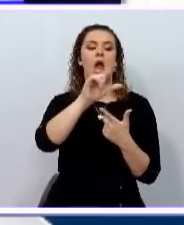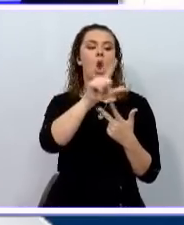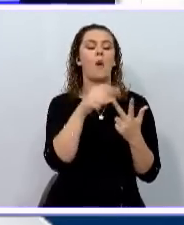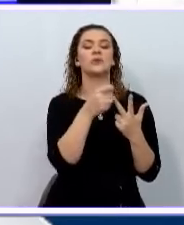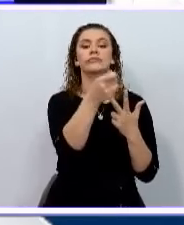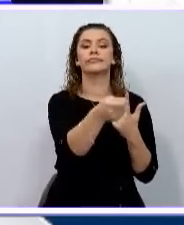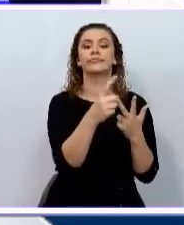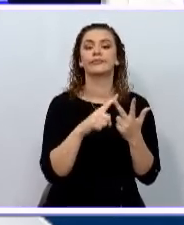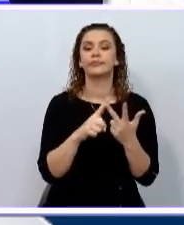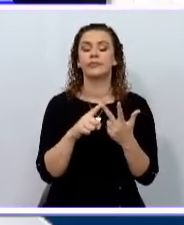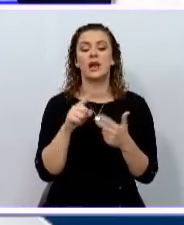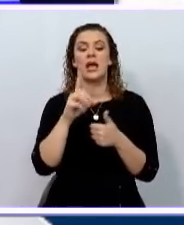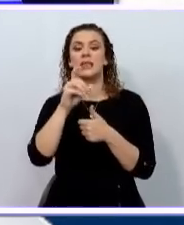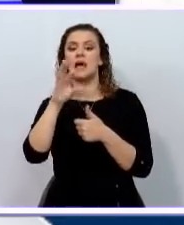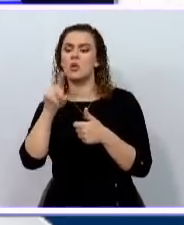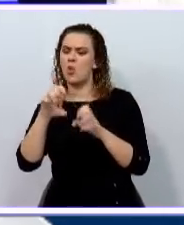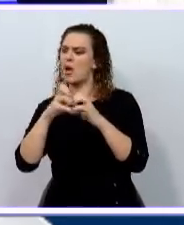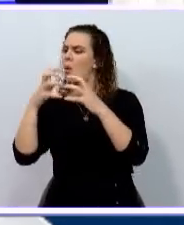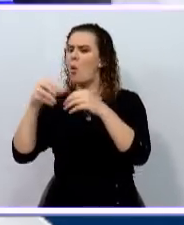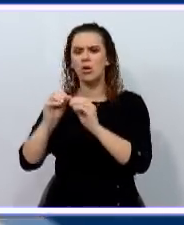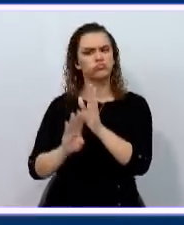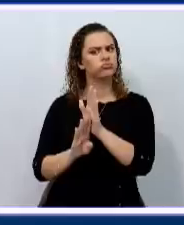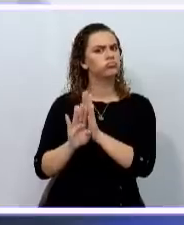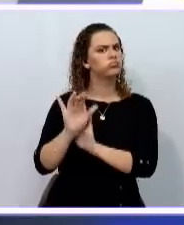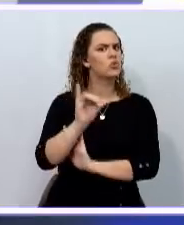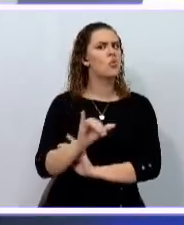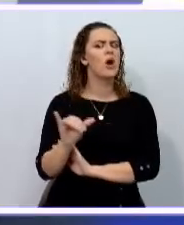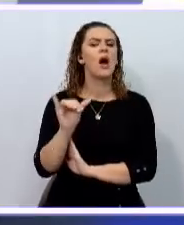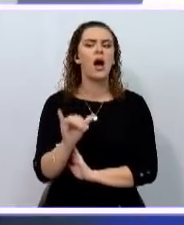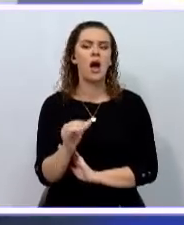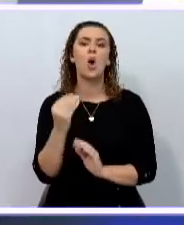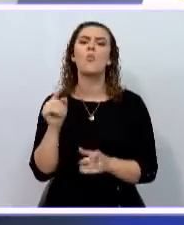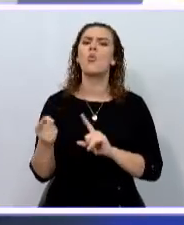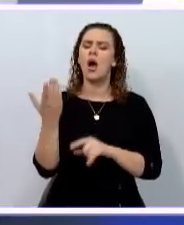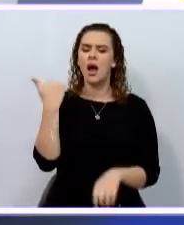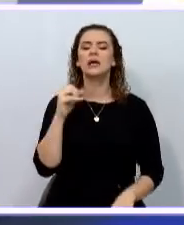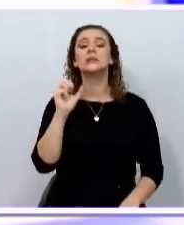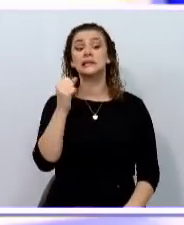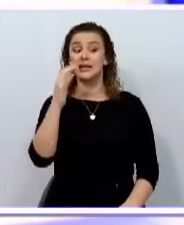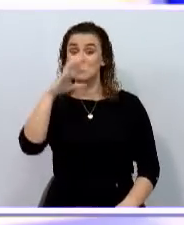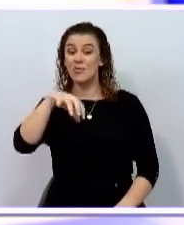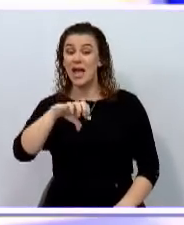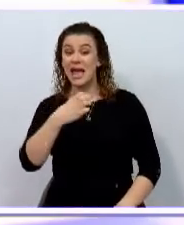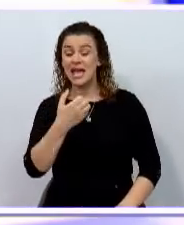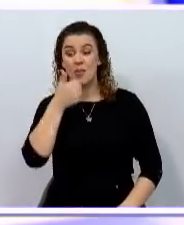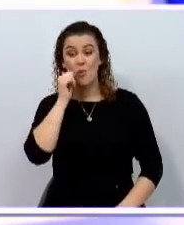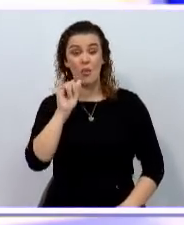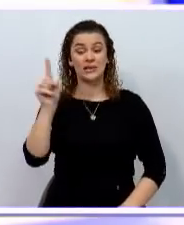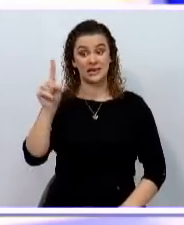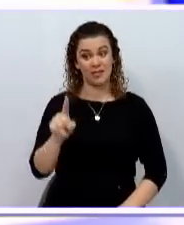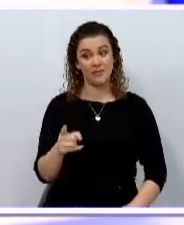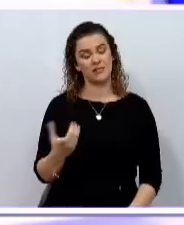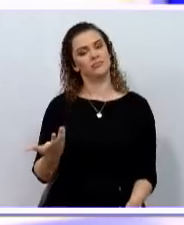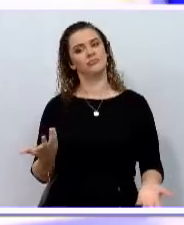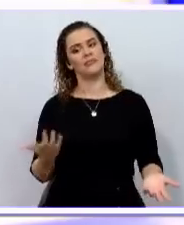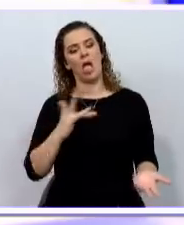después puso a dardo y el equipo no se le cayó quedó muy Perdón si se te cae el equipo ayer como estaba Saprissa de